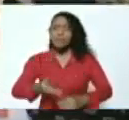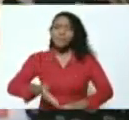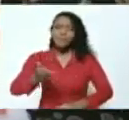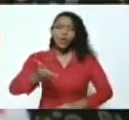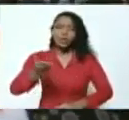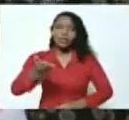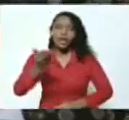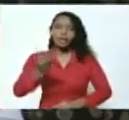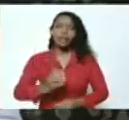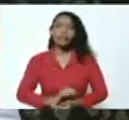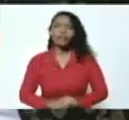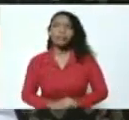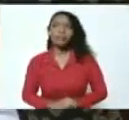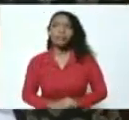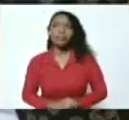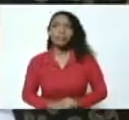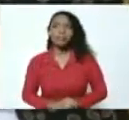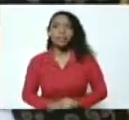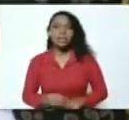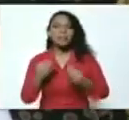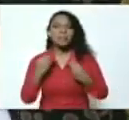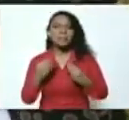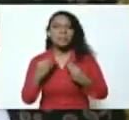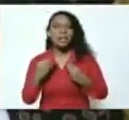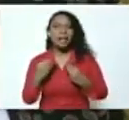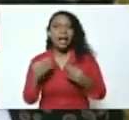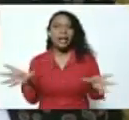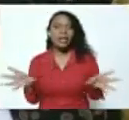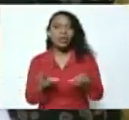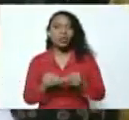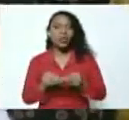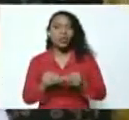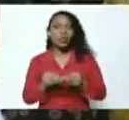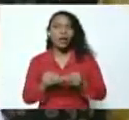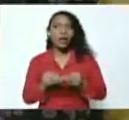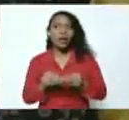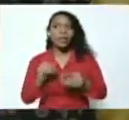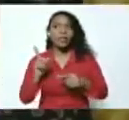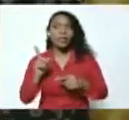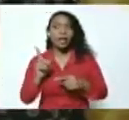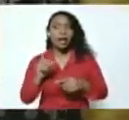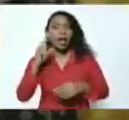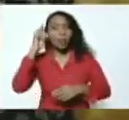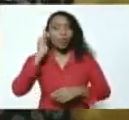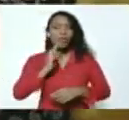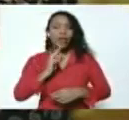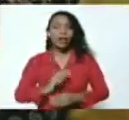importante para la concreción de nuestra revolución bolivariana.